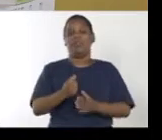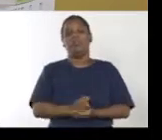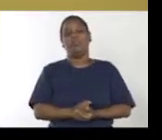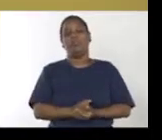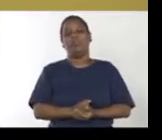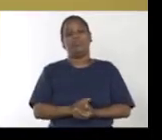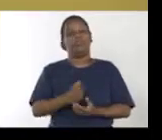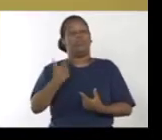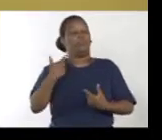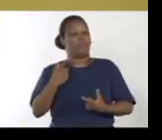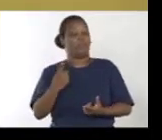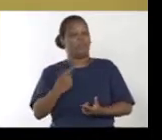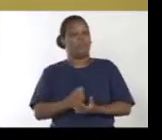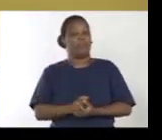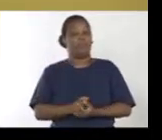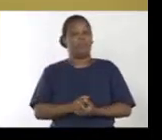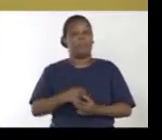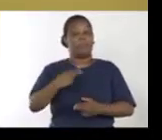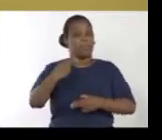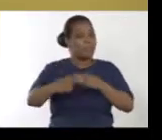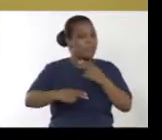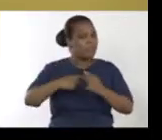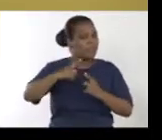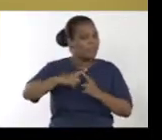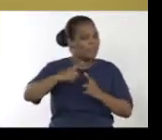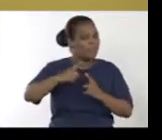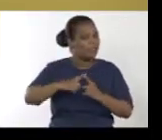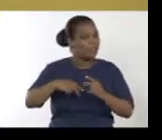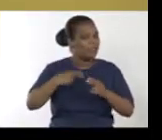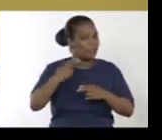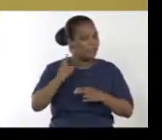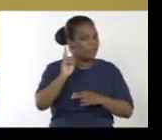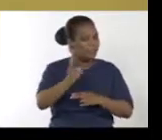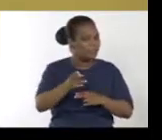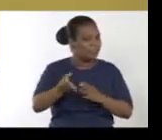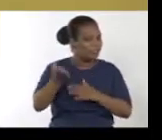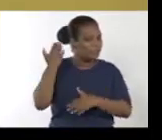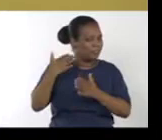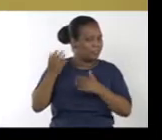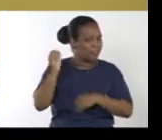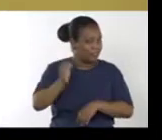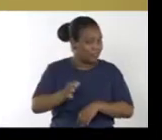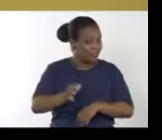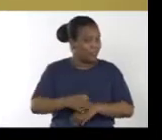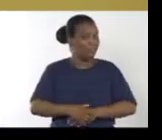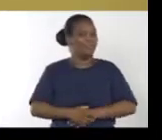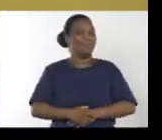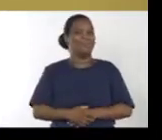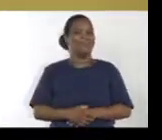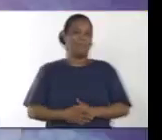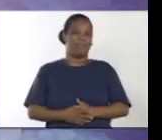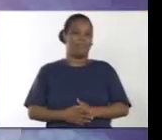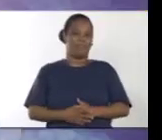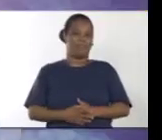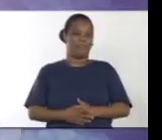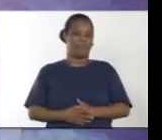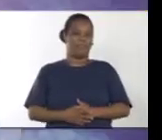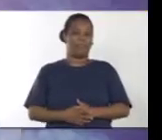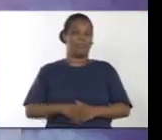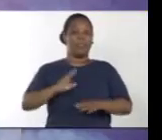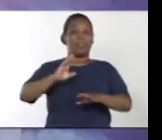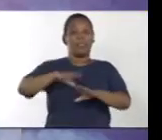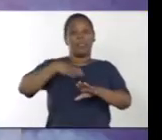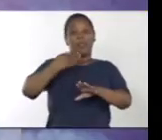después. A propósito, realizaron las actividades que les orienté en el encuentro anterior, ¿verdad?